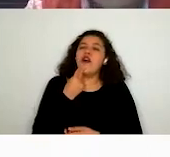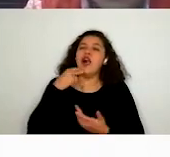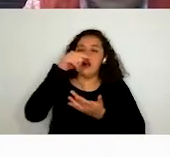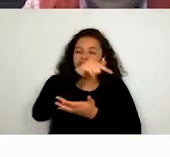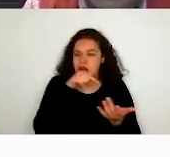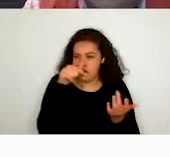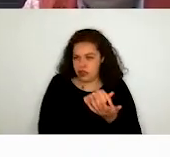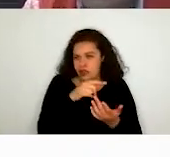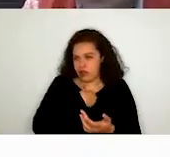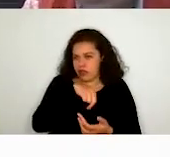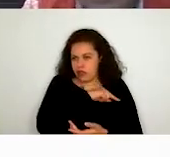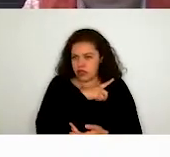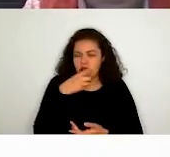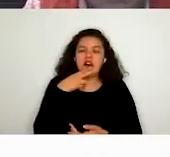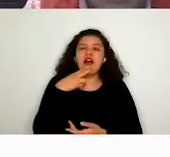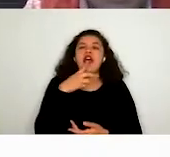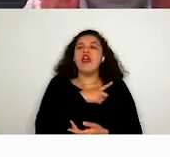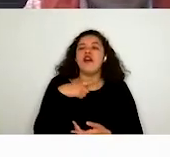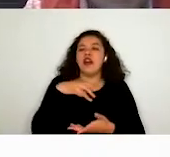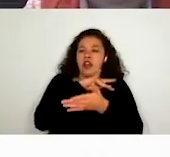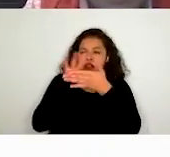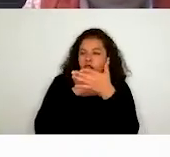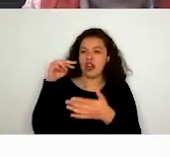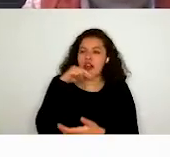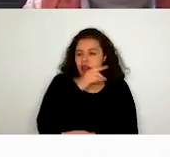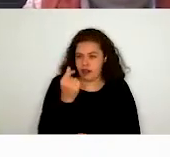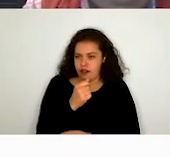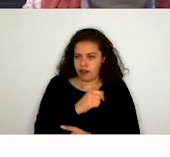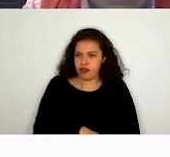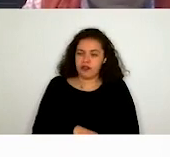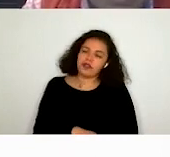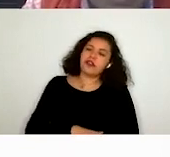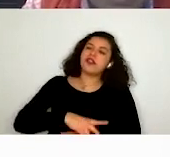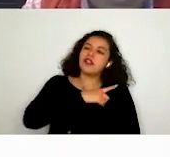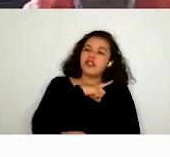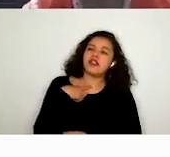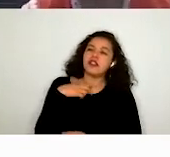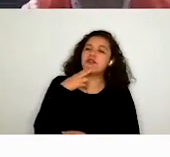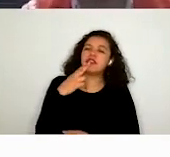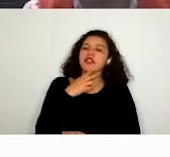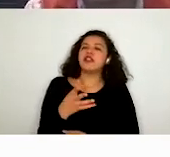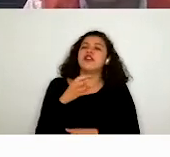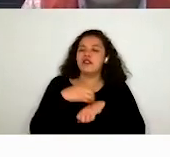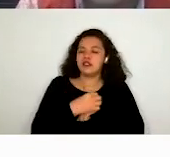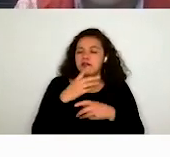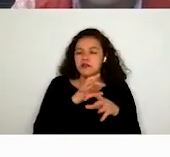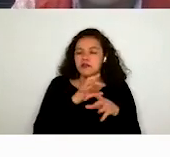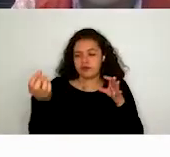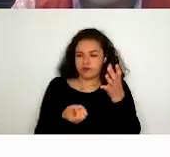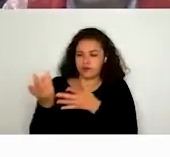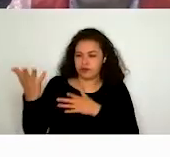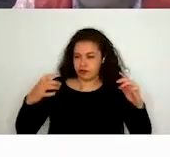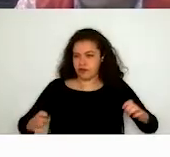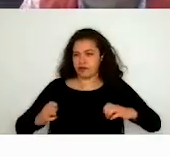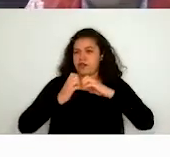establecimientos, los cuales vamos a leer aquí de manera rápida. Dice, se deberán implementar y habilitar rutas de evacuación y salidas de emergencia